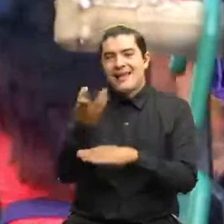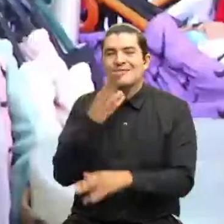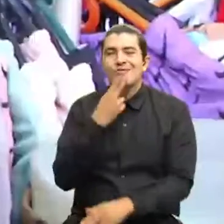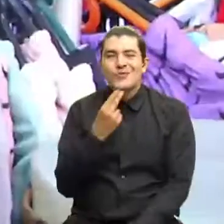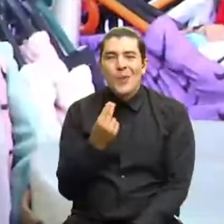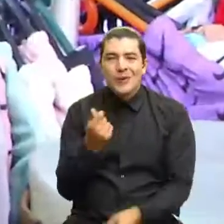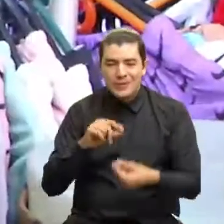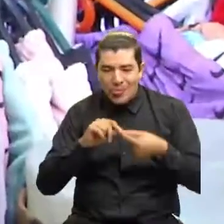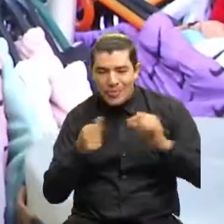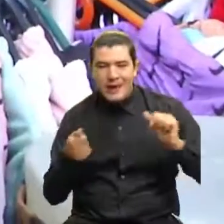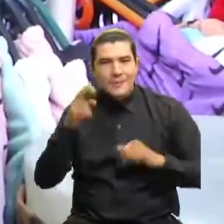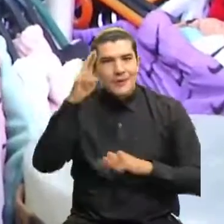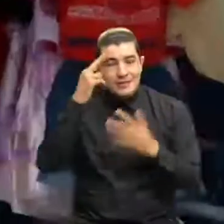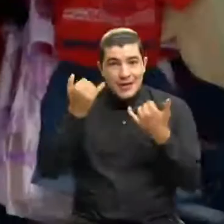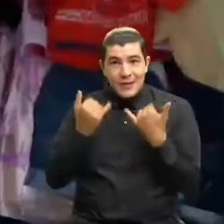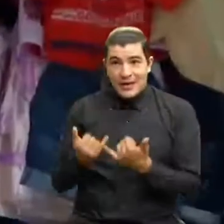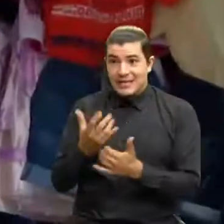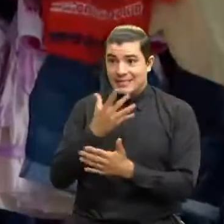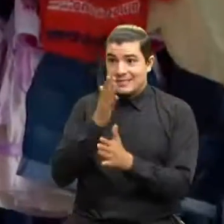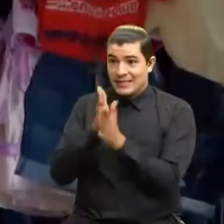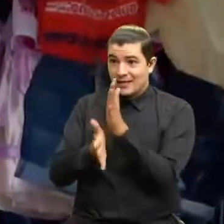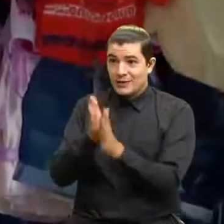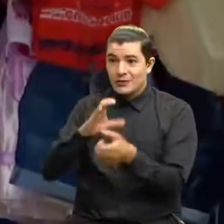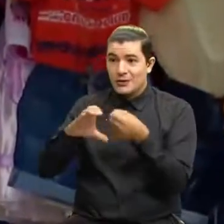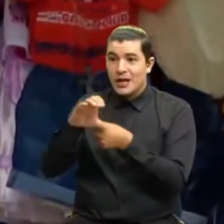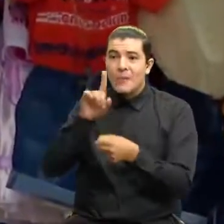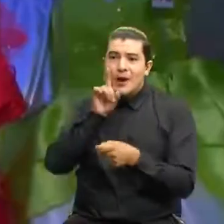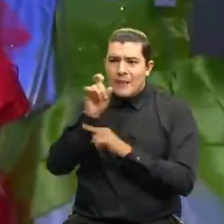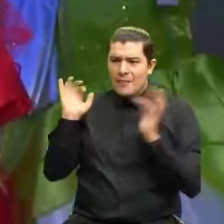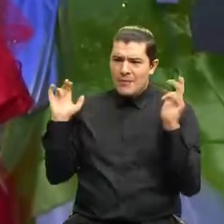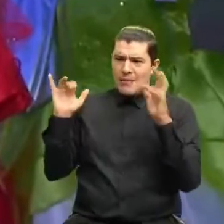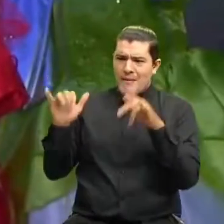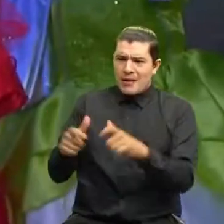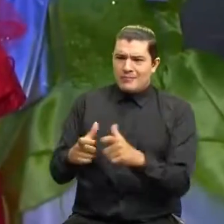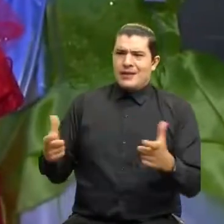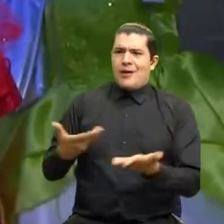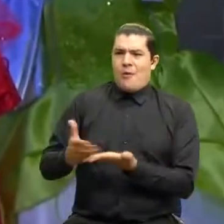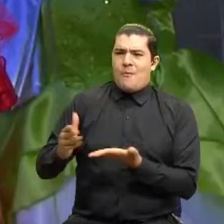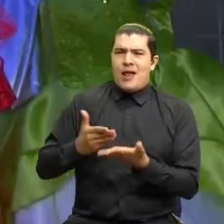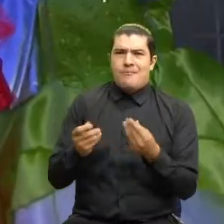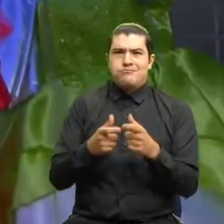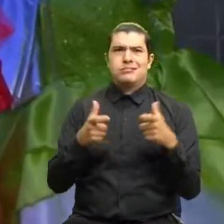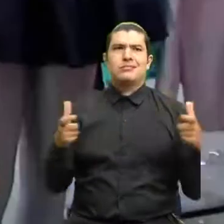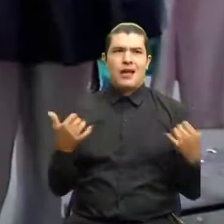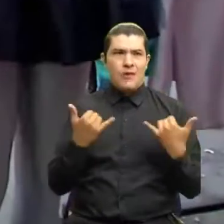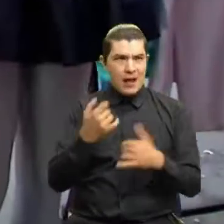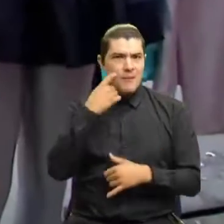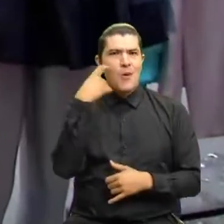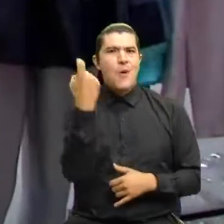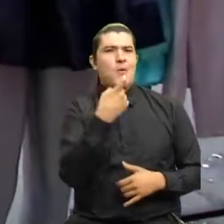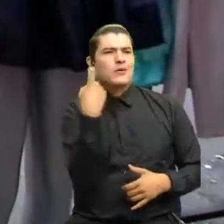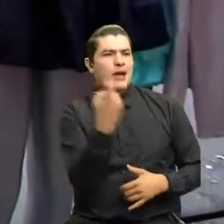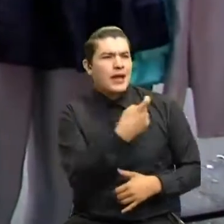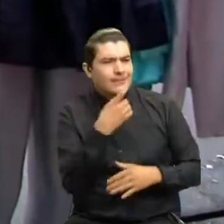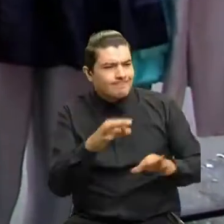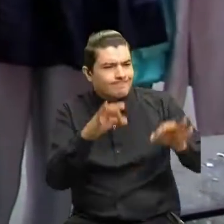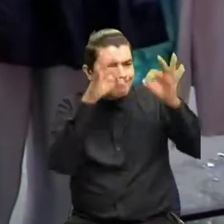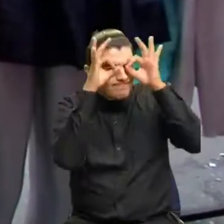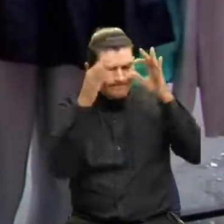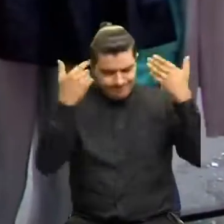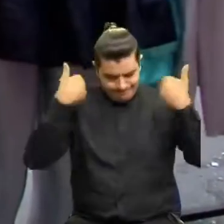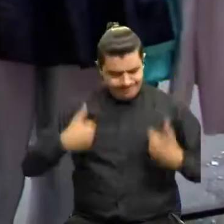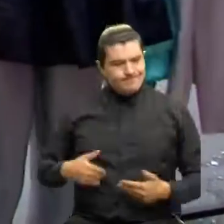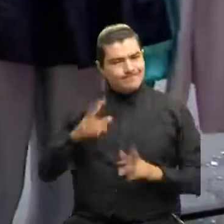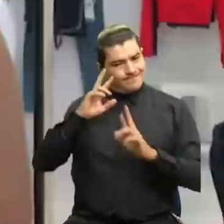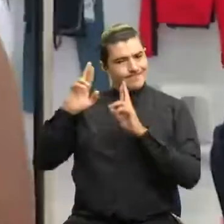la afluencia de compradores en el centro de Bucaramanga es evidente. Muchos de ellos en la búsqueda de ese disfraz que los haga